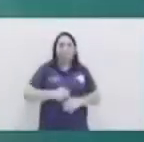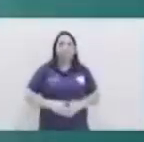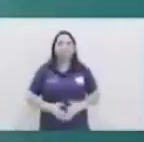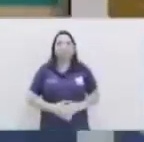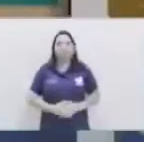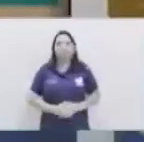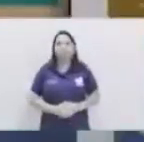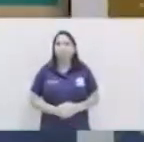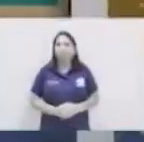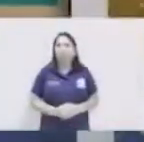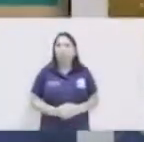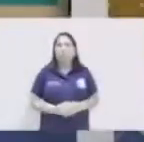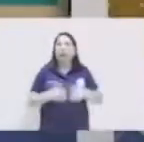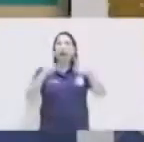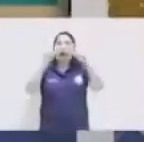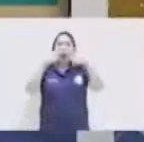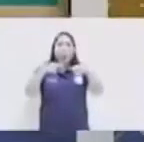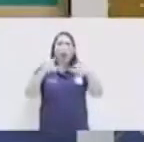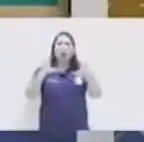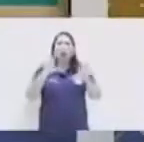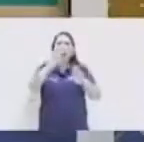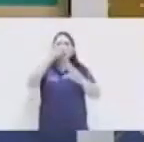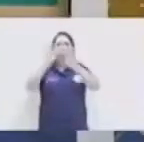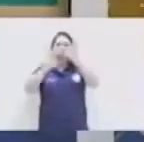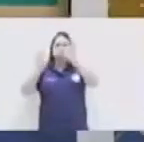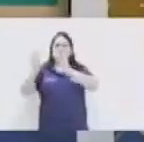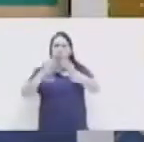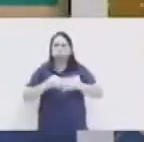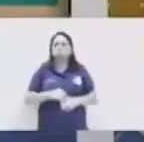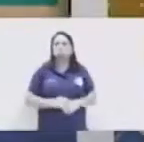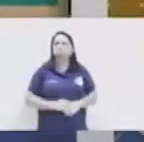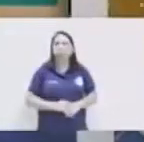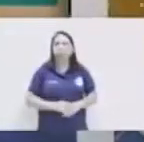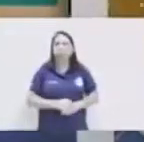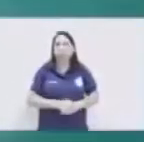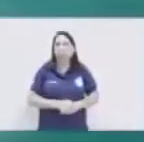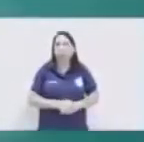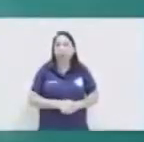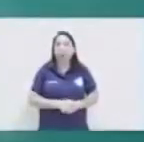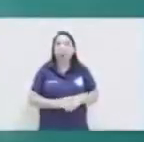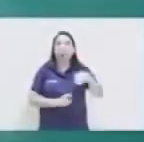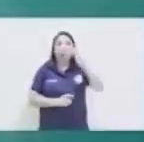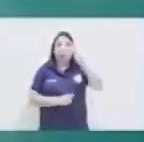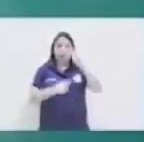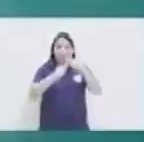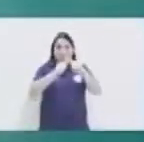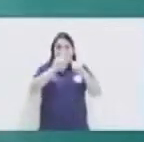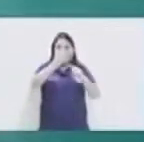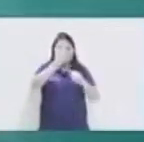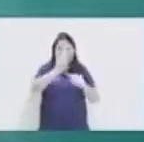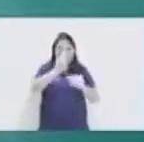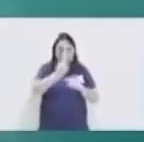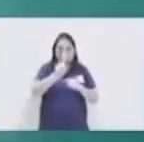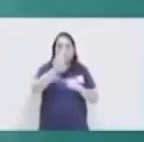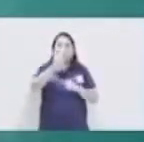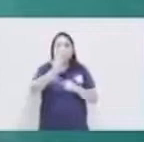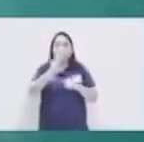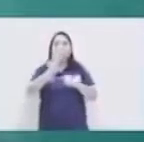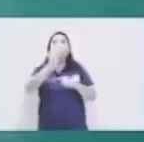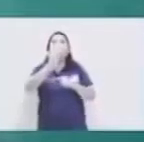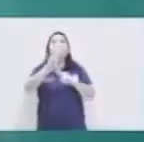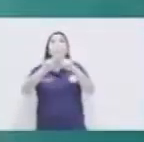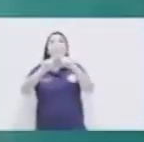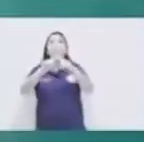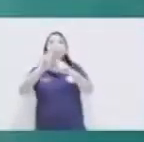Muy bien. Ahora podríamos operar lo que está en la parte del numerador. 4 por 1, 4. 4 por